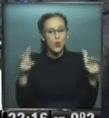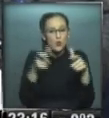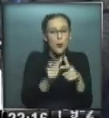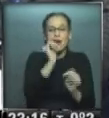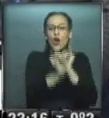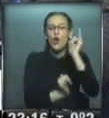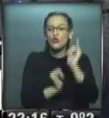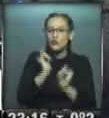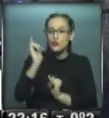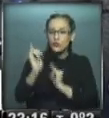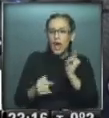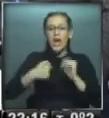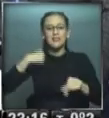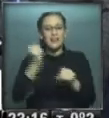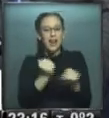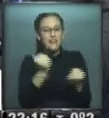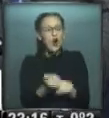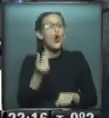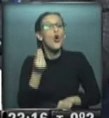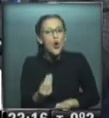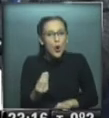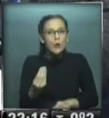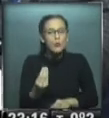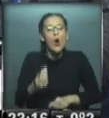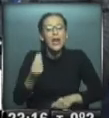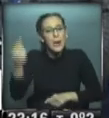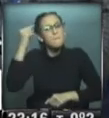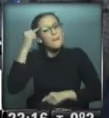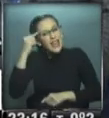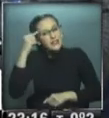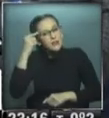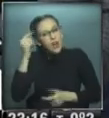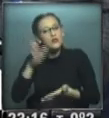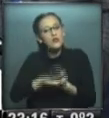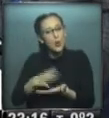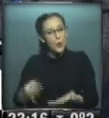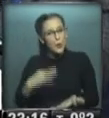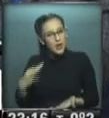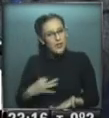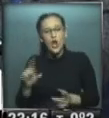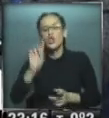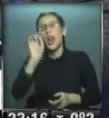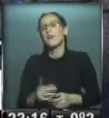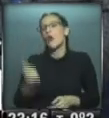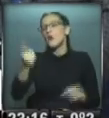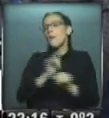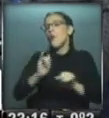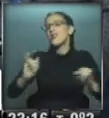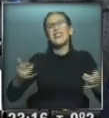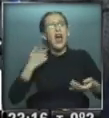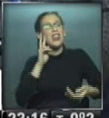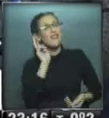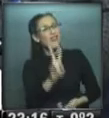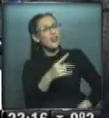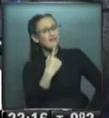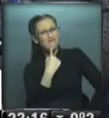venimos, cómo pensamos durante toda nuestra historia política y nuestras vidas, no simplemente un spot publicitario donde